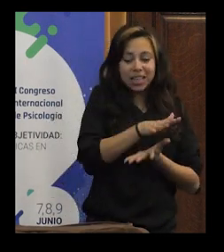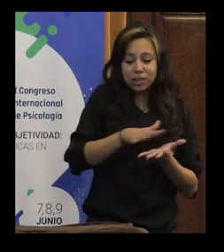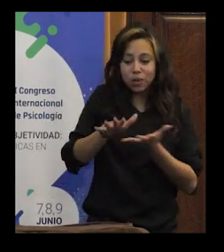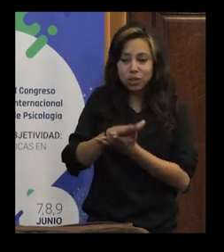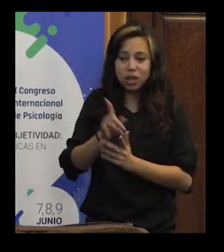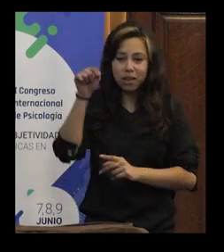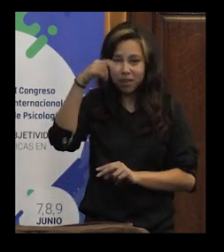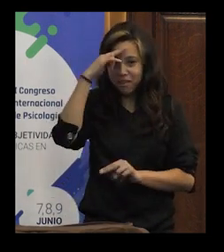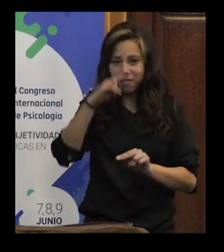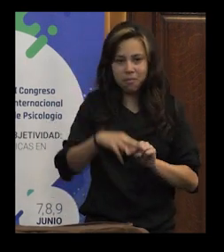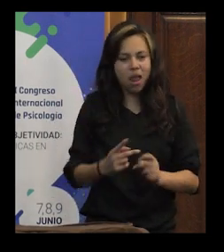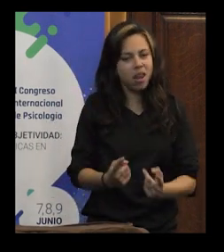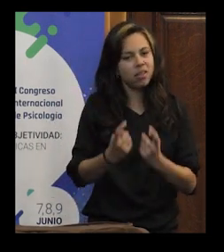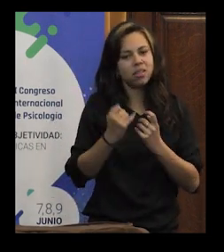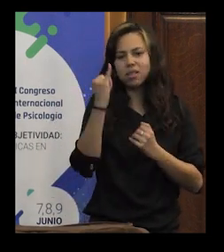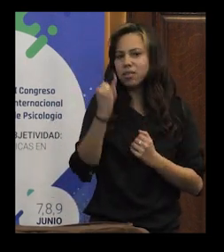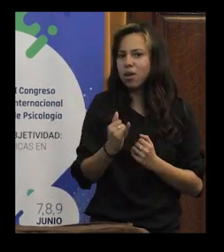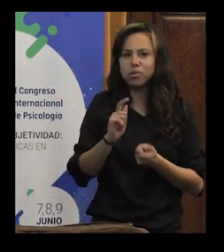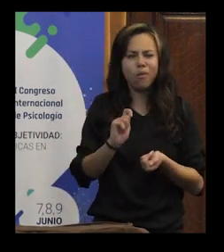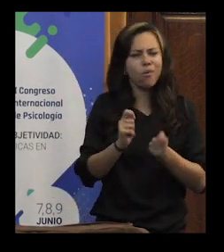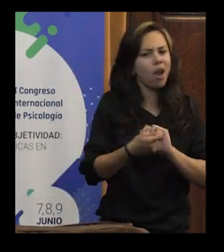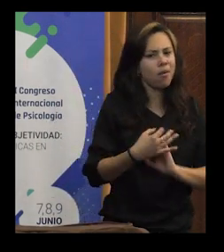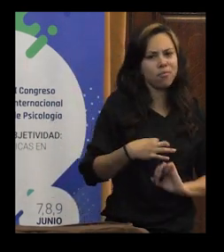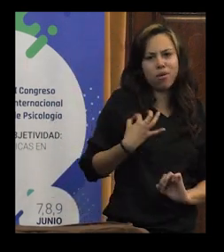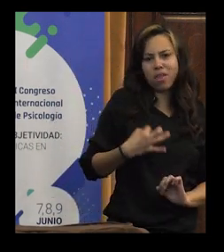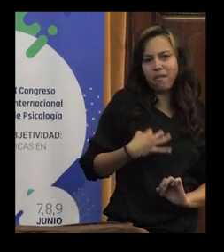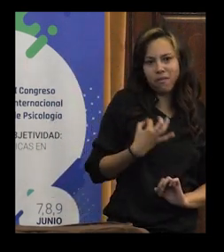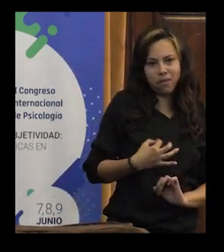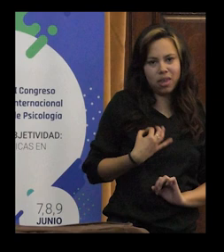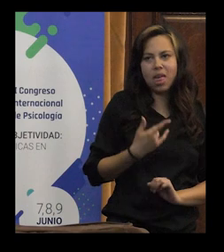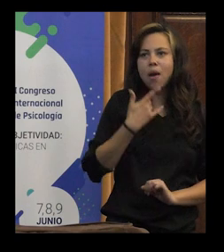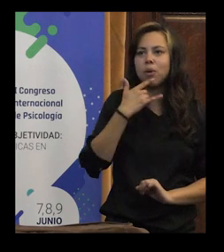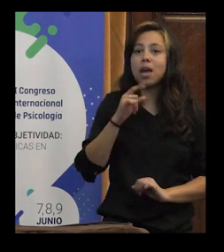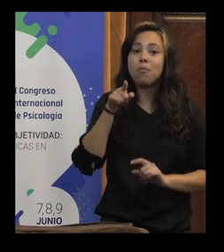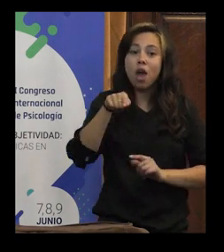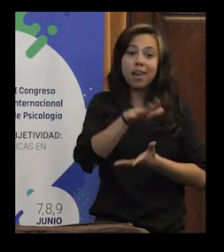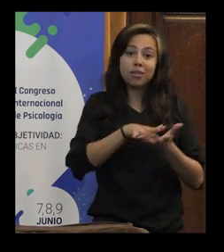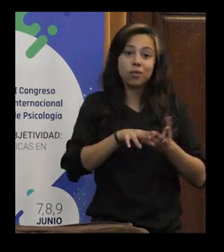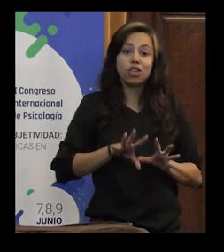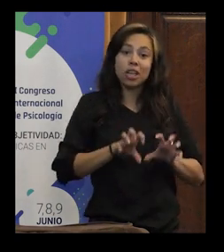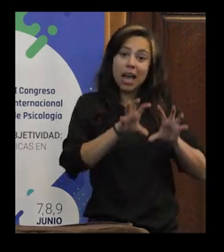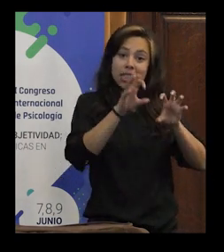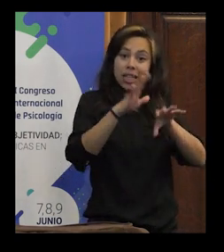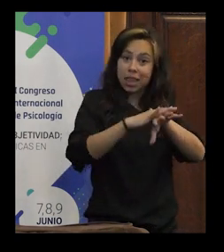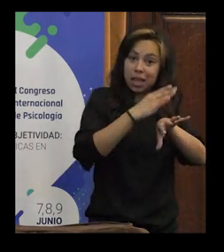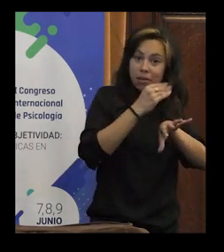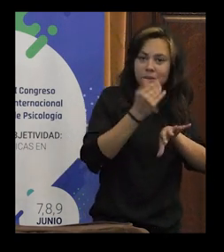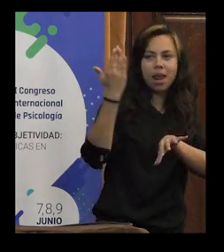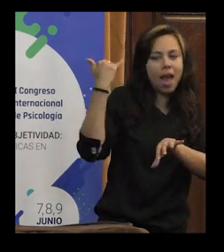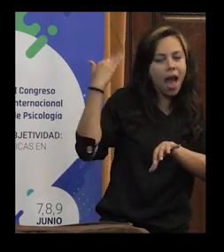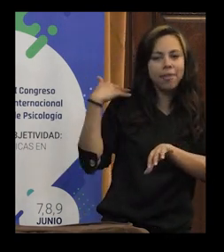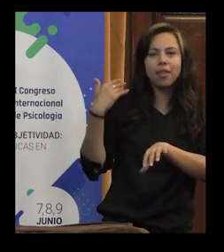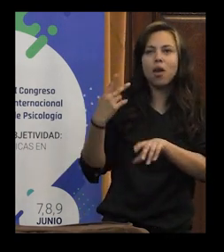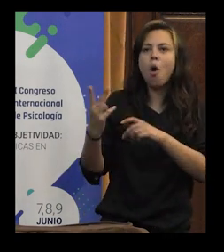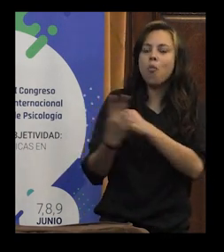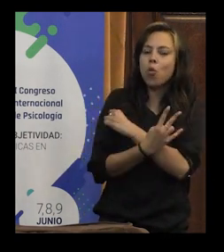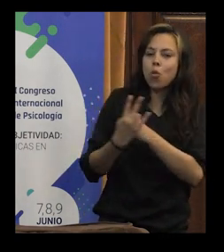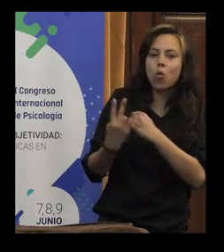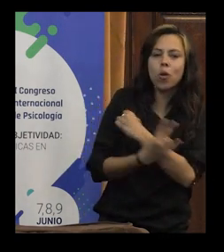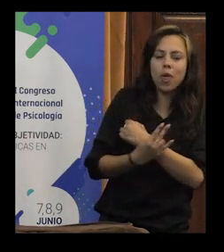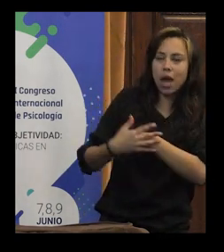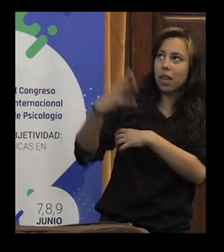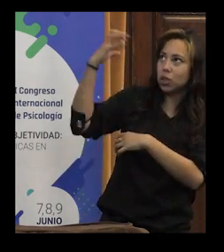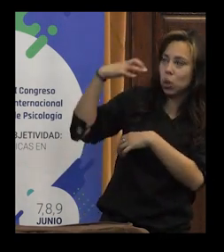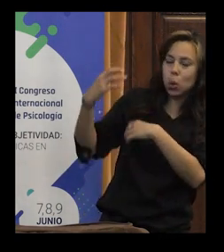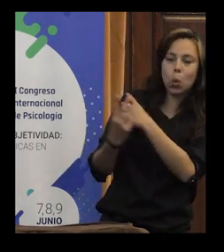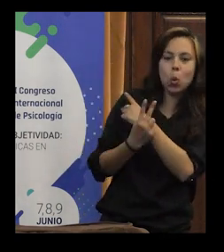vida, proteger la piel con protectores solares, cambiar los hábitos alimentares y